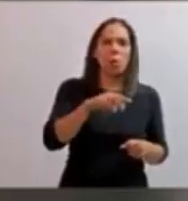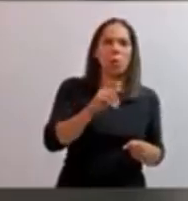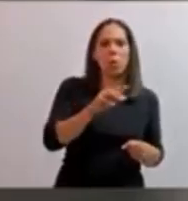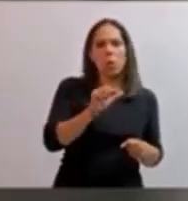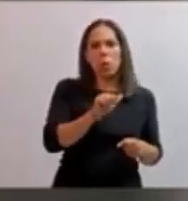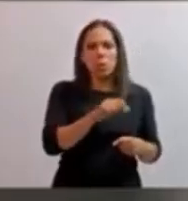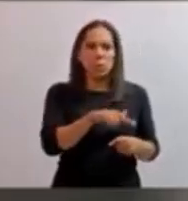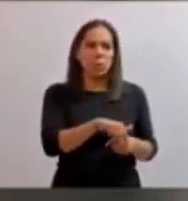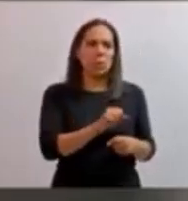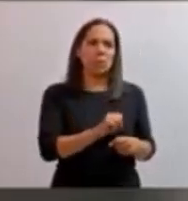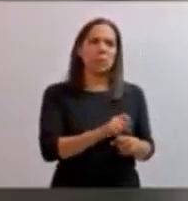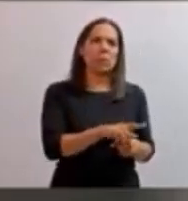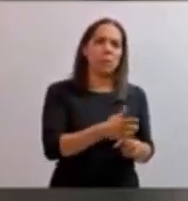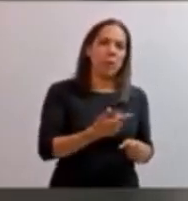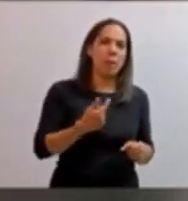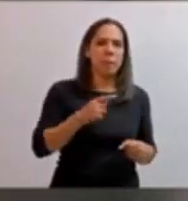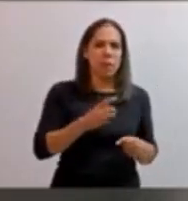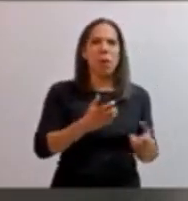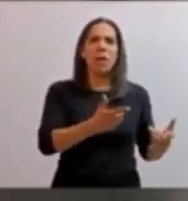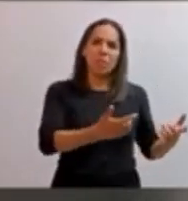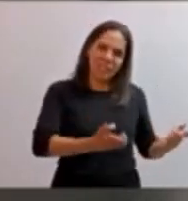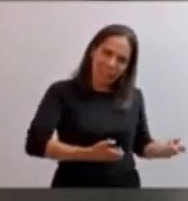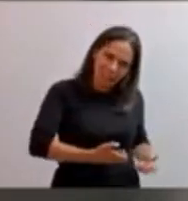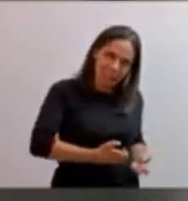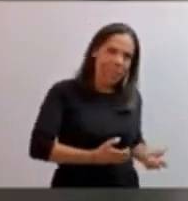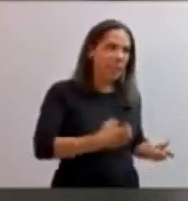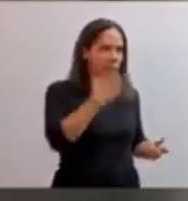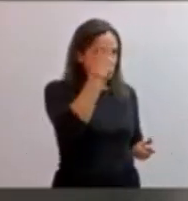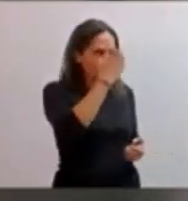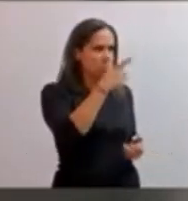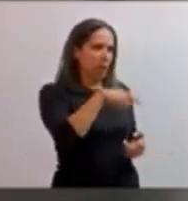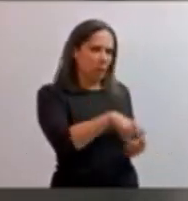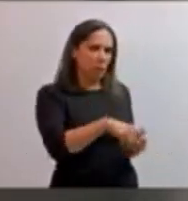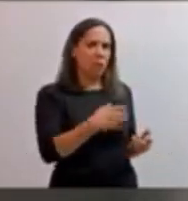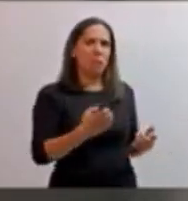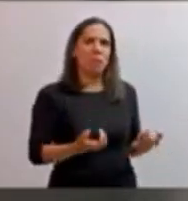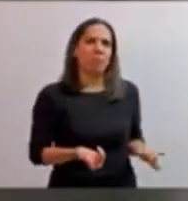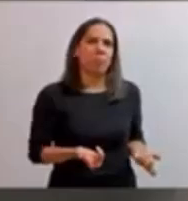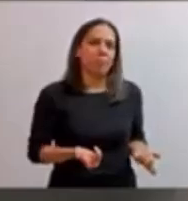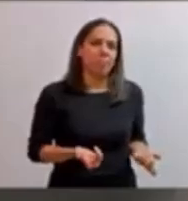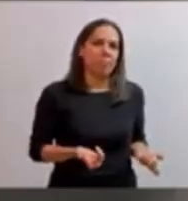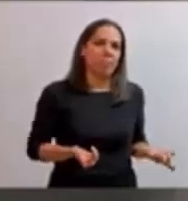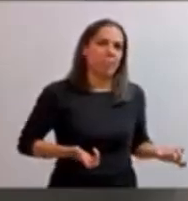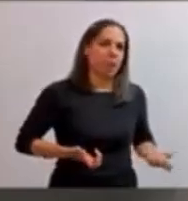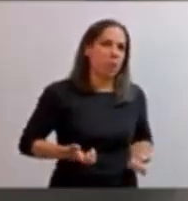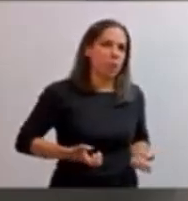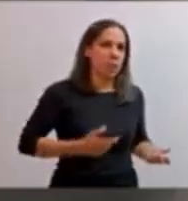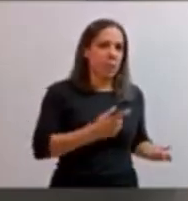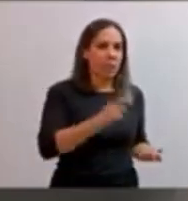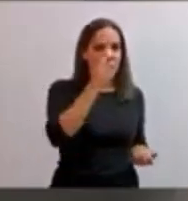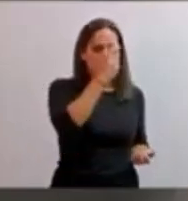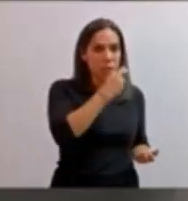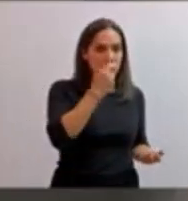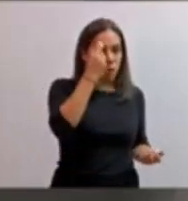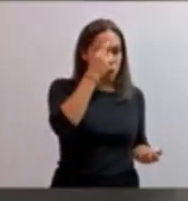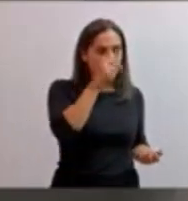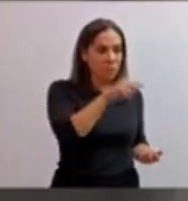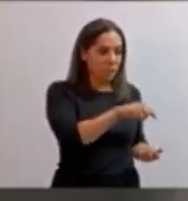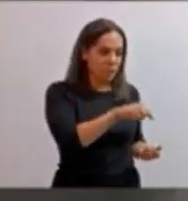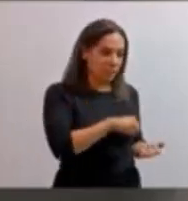ahí llevan a cabo ejercicios de reflexión sobre su propia práctica. Y estos ejercicios de reflexión sobre su